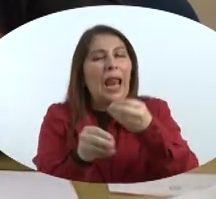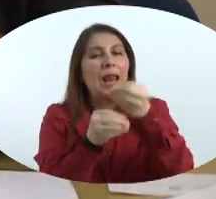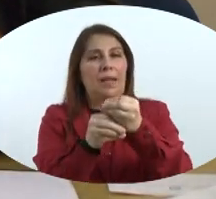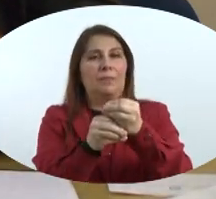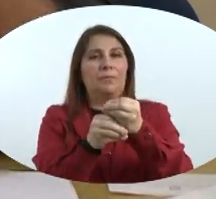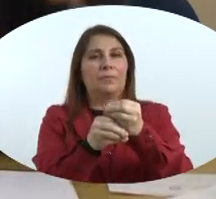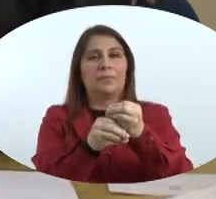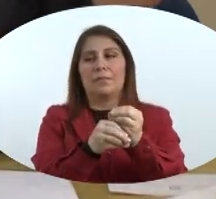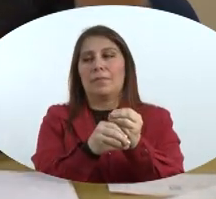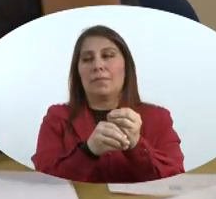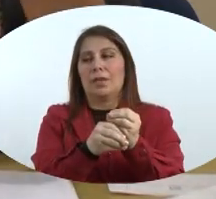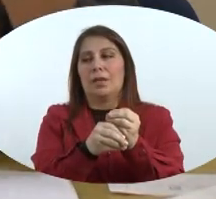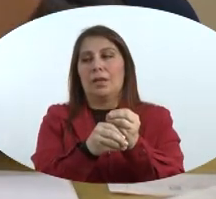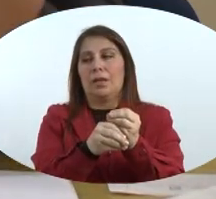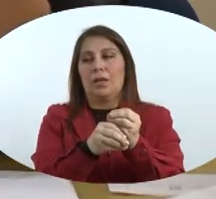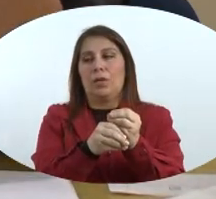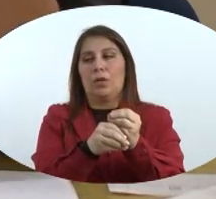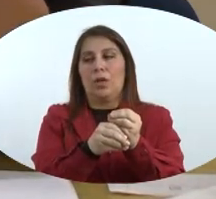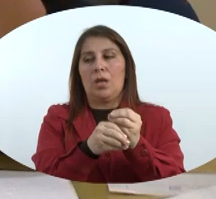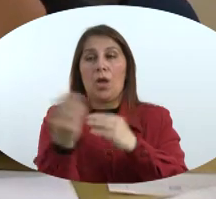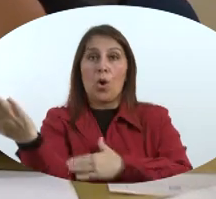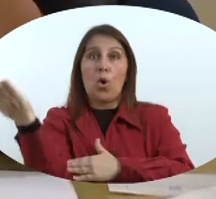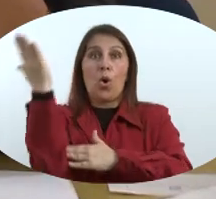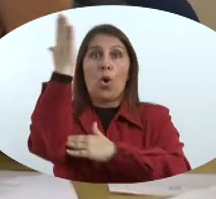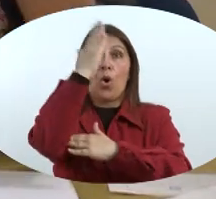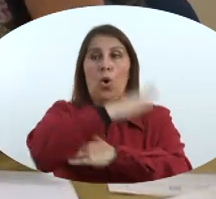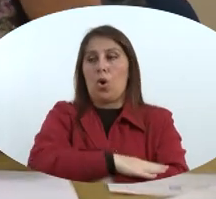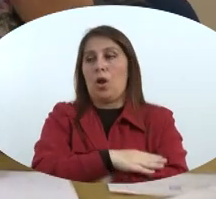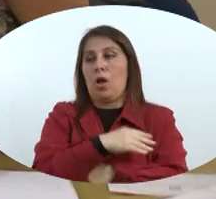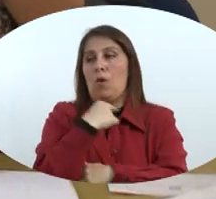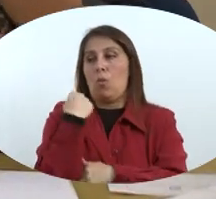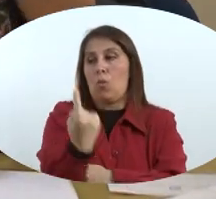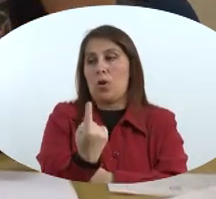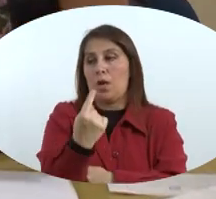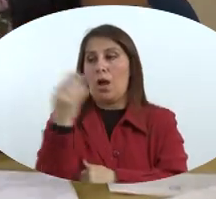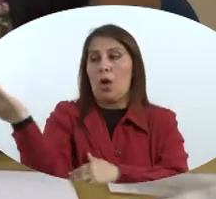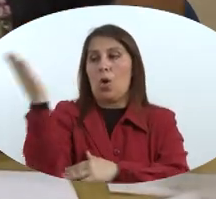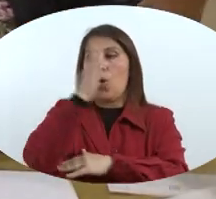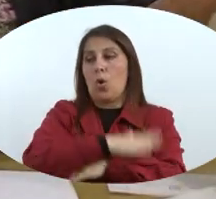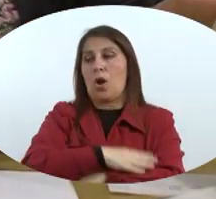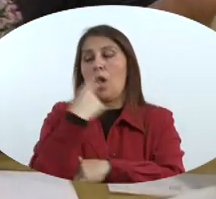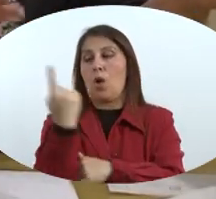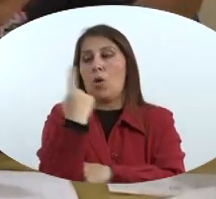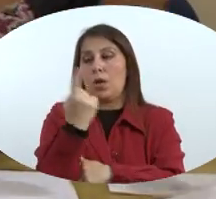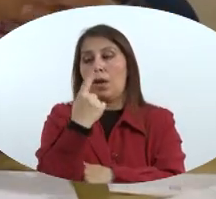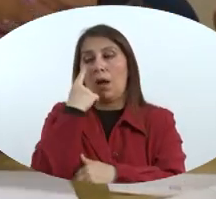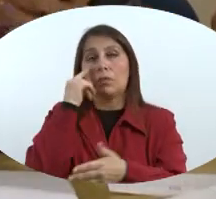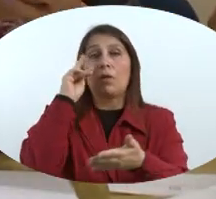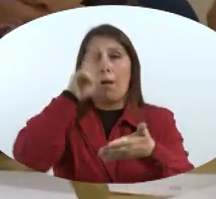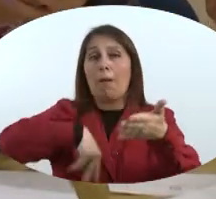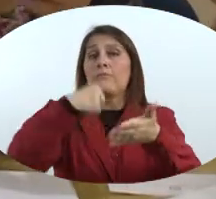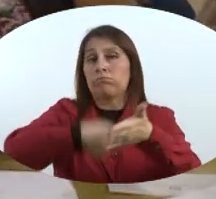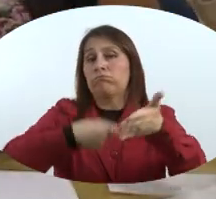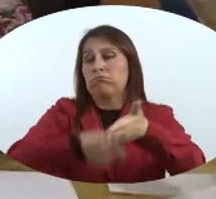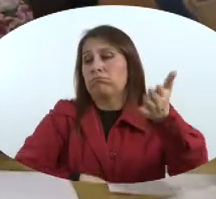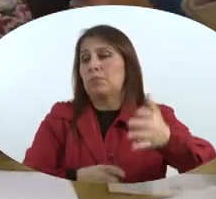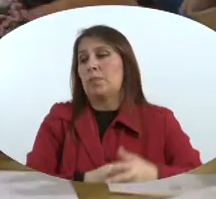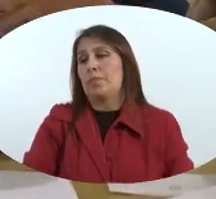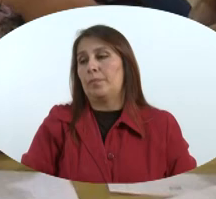la intención de la jornada única hay que revisarla a eso que mete gracias revisemos la revisemos